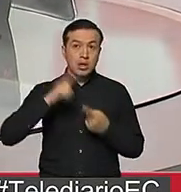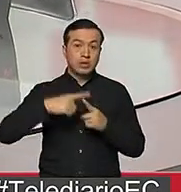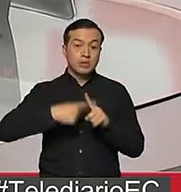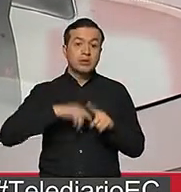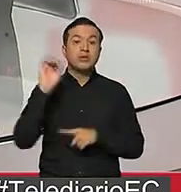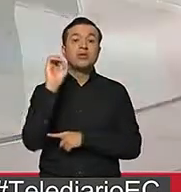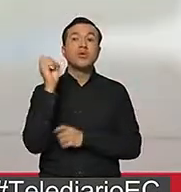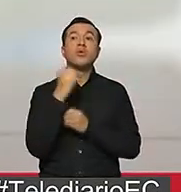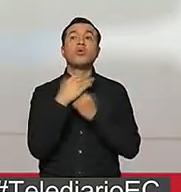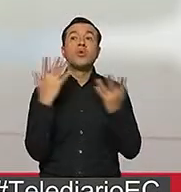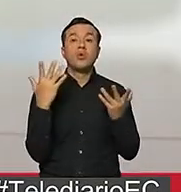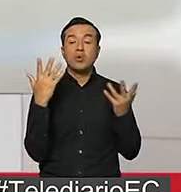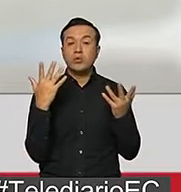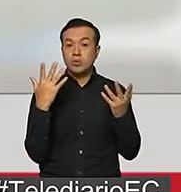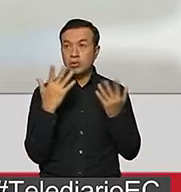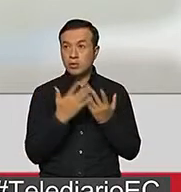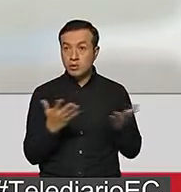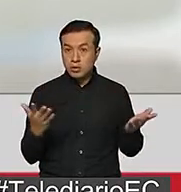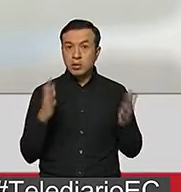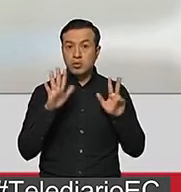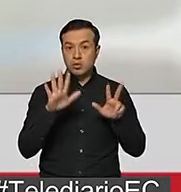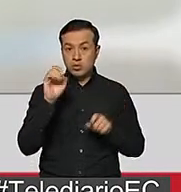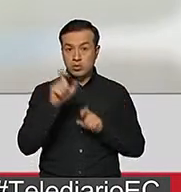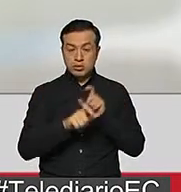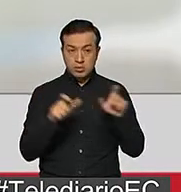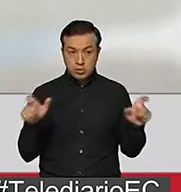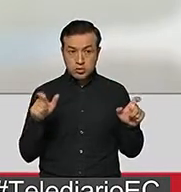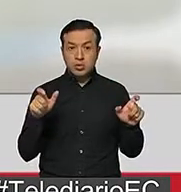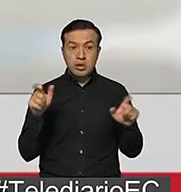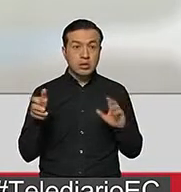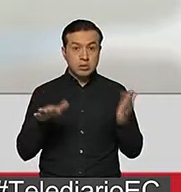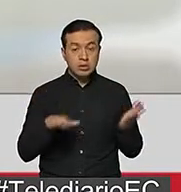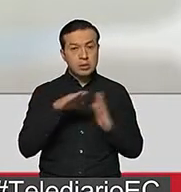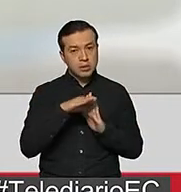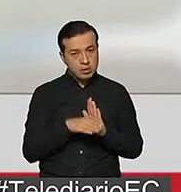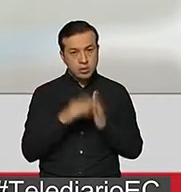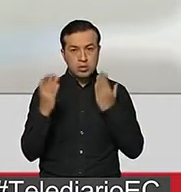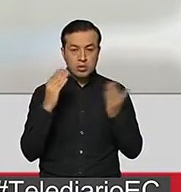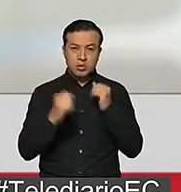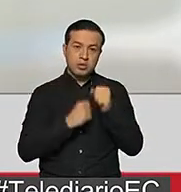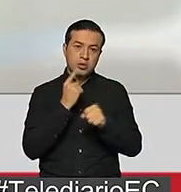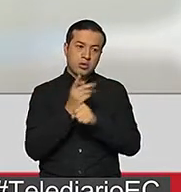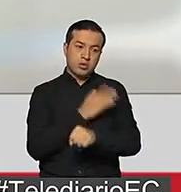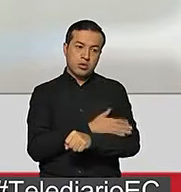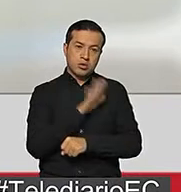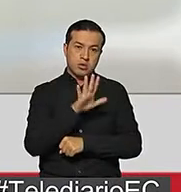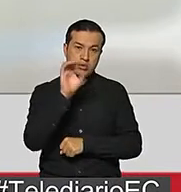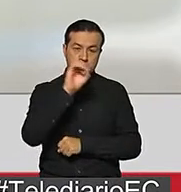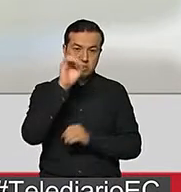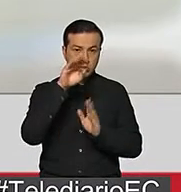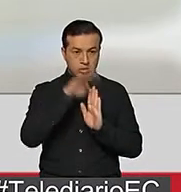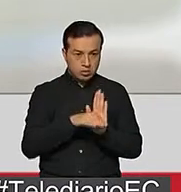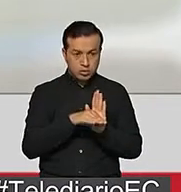nosotros tenemos en el acumulado cerca de 80 personas menos fallecidas comparadas con el año pasado esto es del 5%